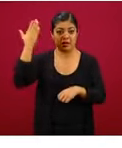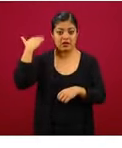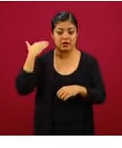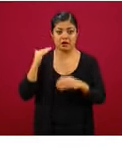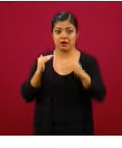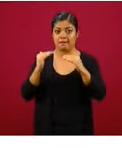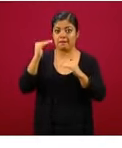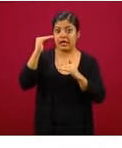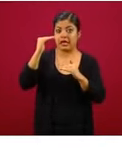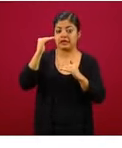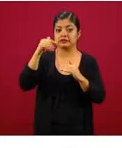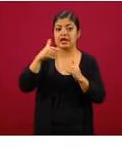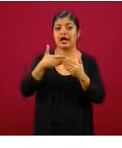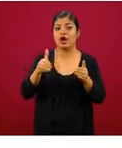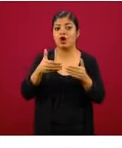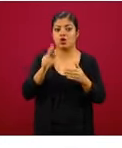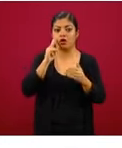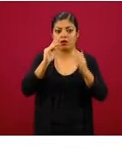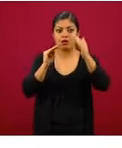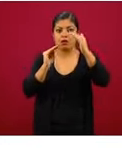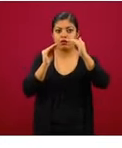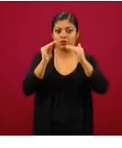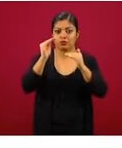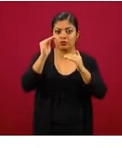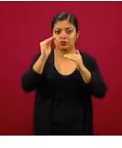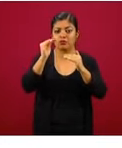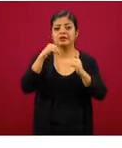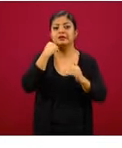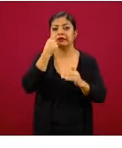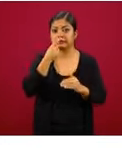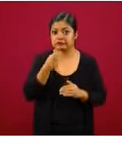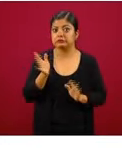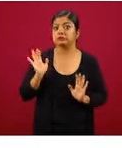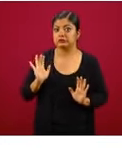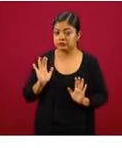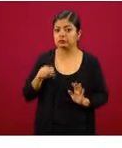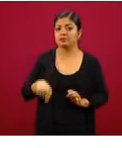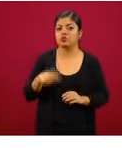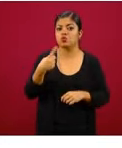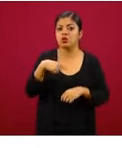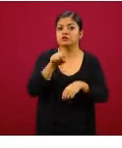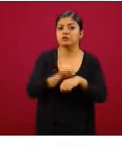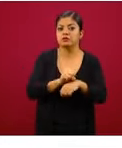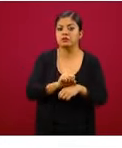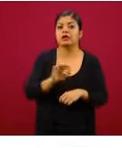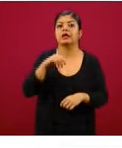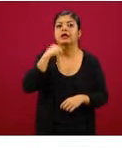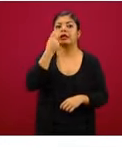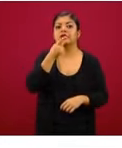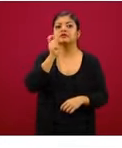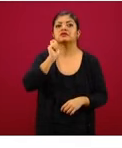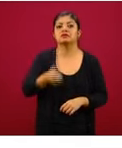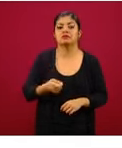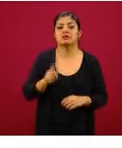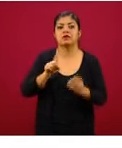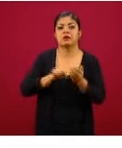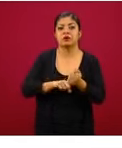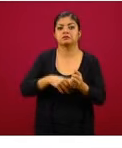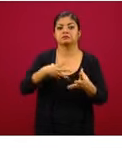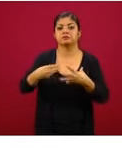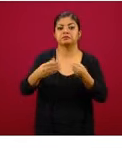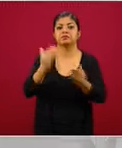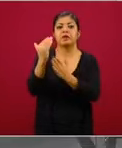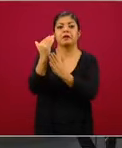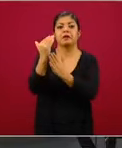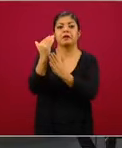era mayor que la que vemos ahora. Por lo tanto, al menos con esta semana de diferencia hubo una disminución en la